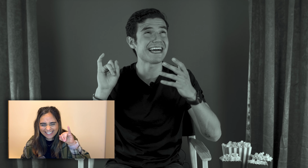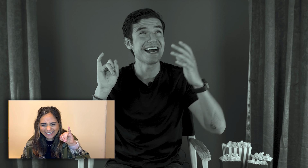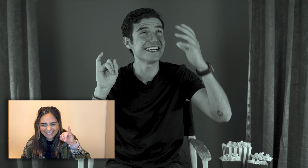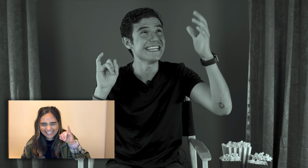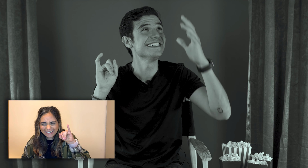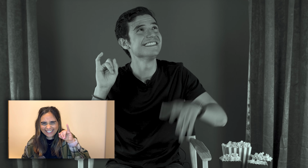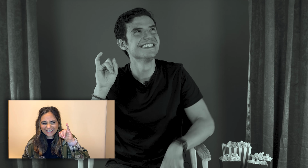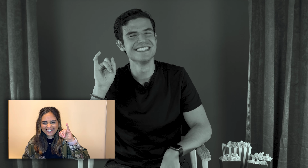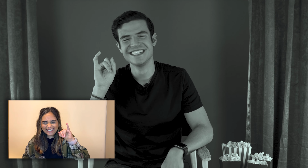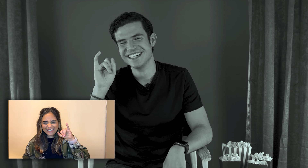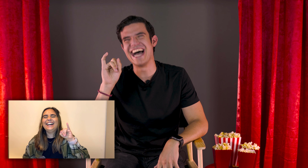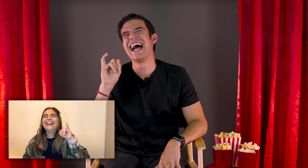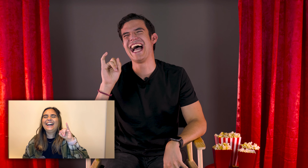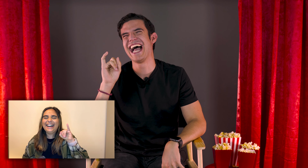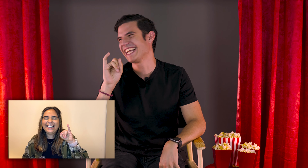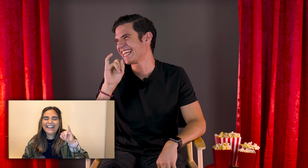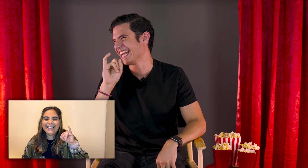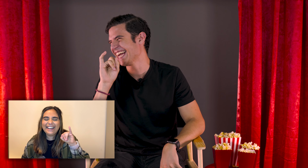Tessa, Jardín.